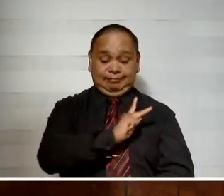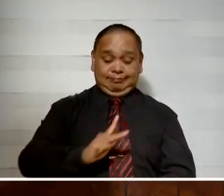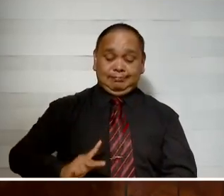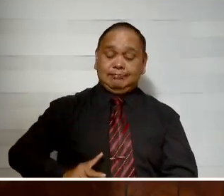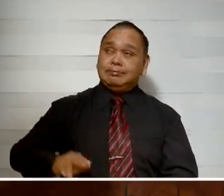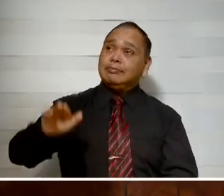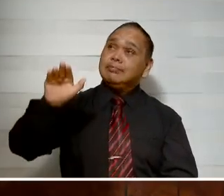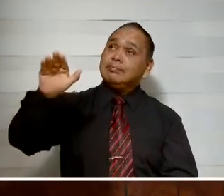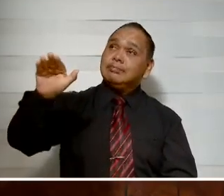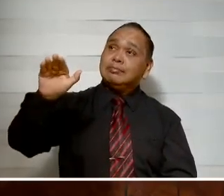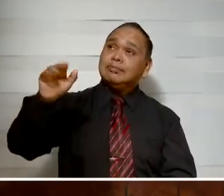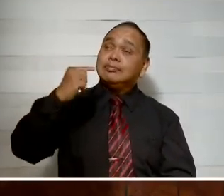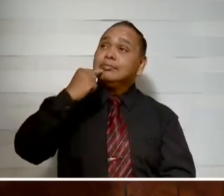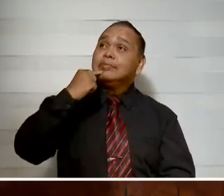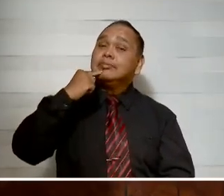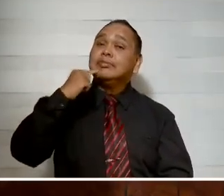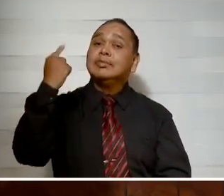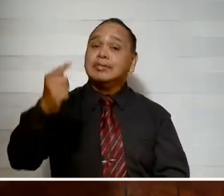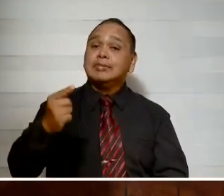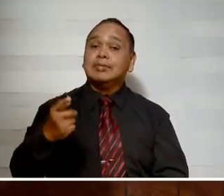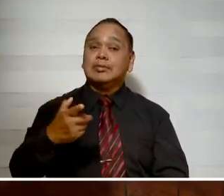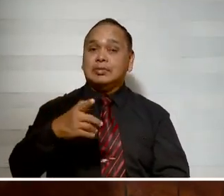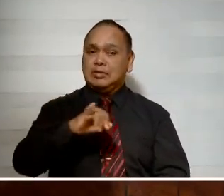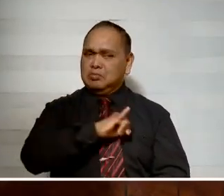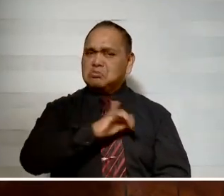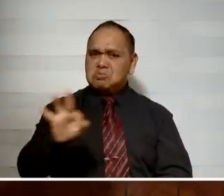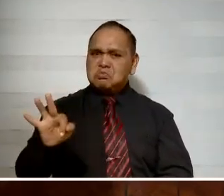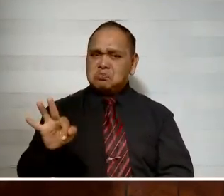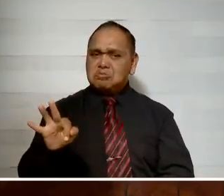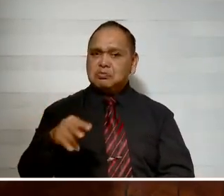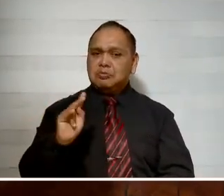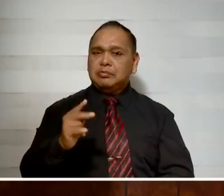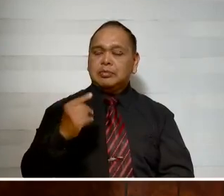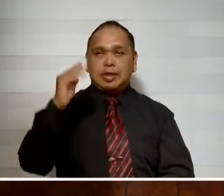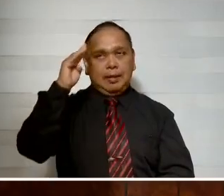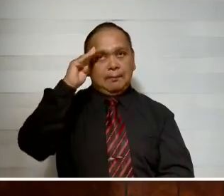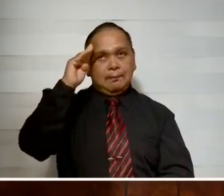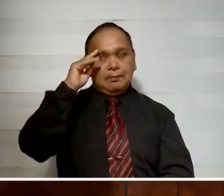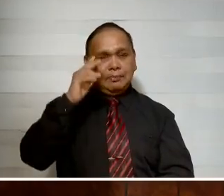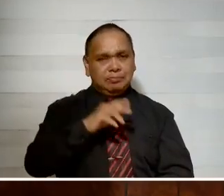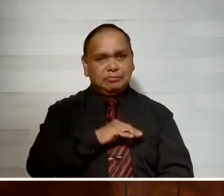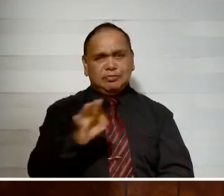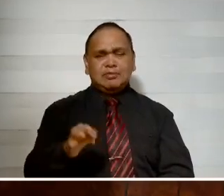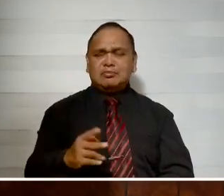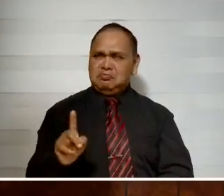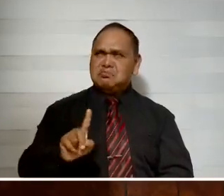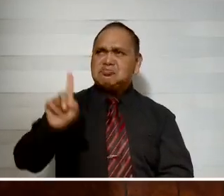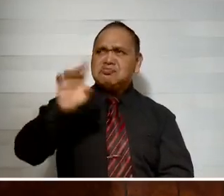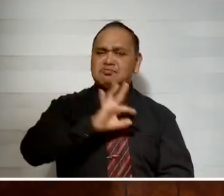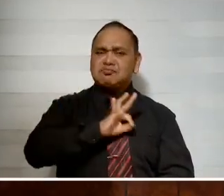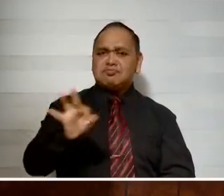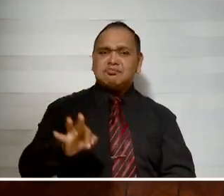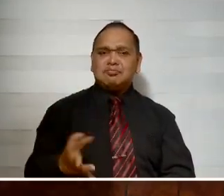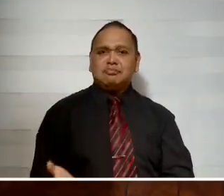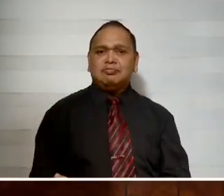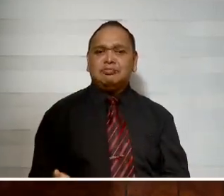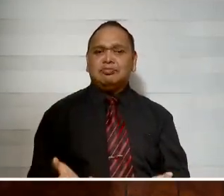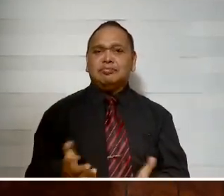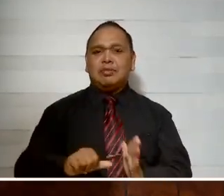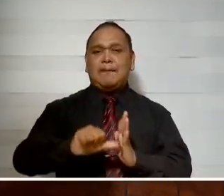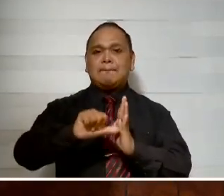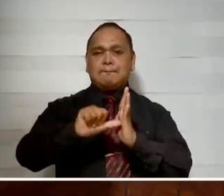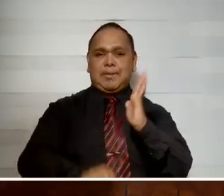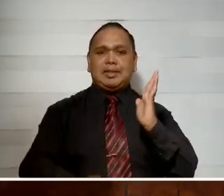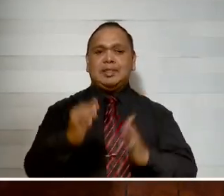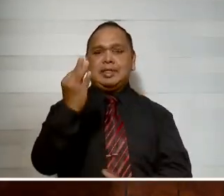dije, dice el presidente que sí se haga, y ya no pensó si estaba en sus capacidades, está en sus capacidades, y dijo, en el mes de